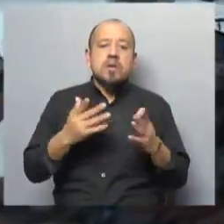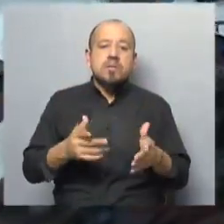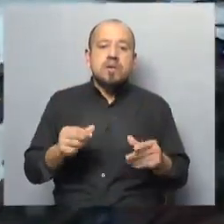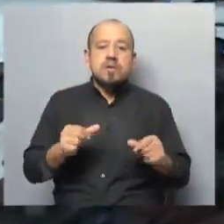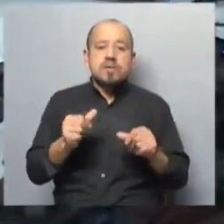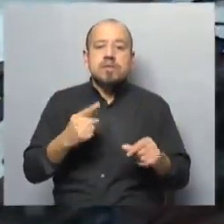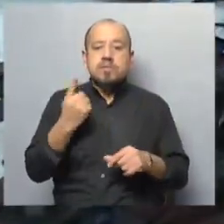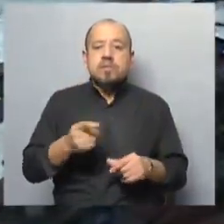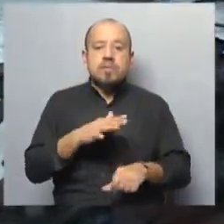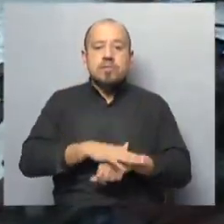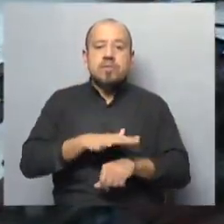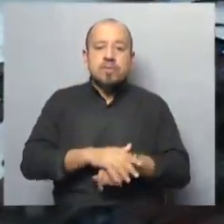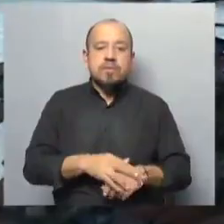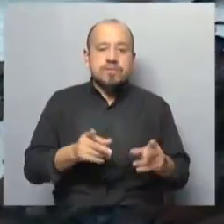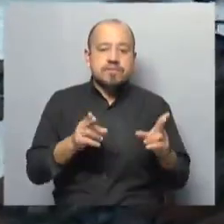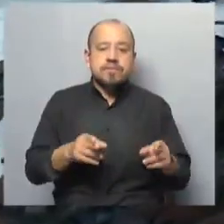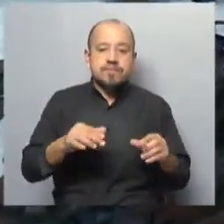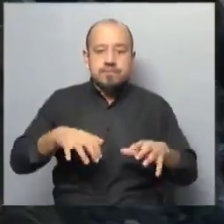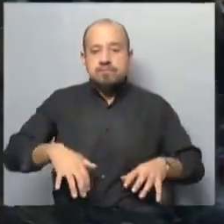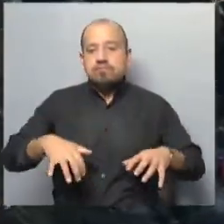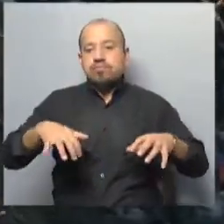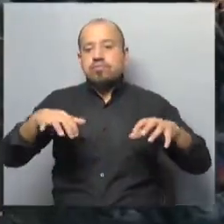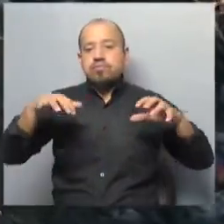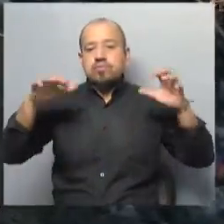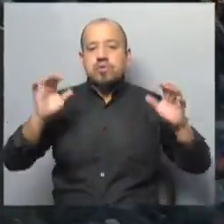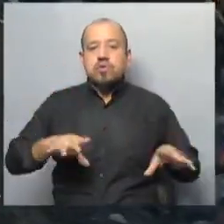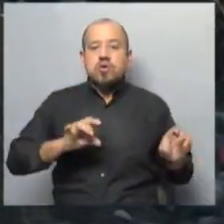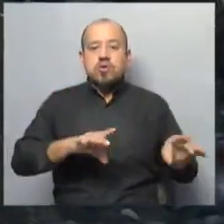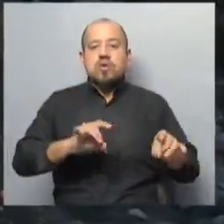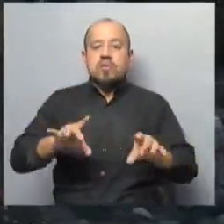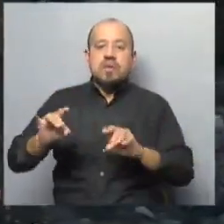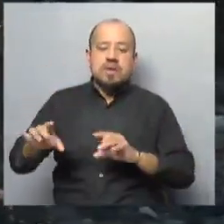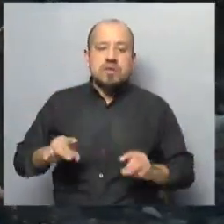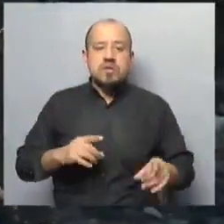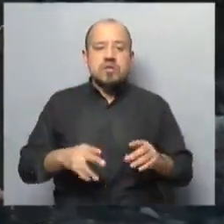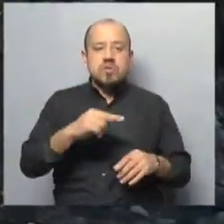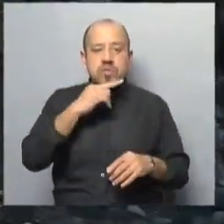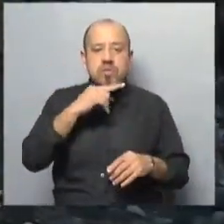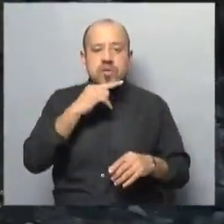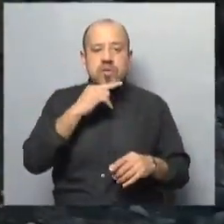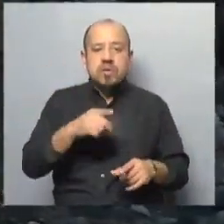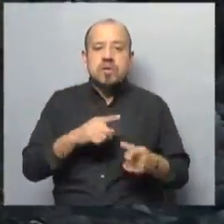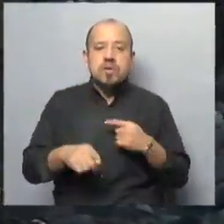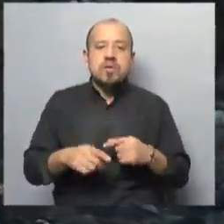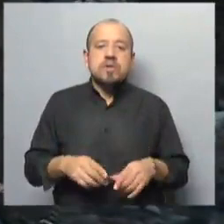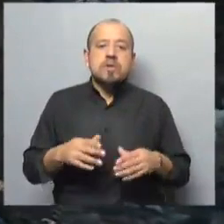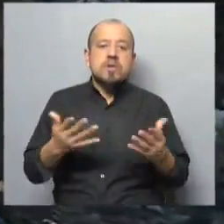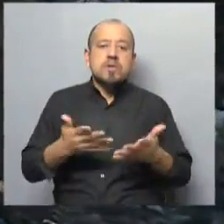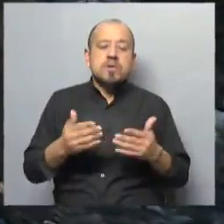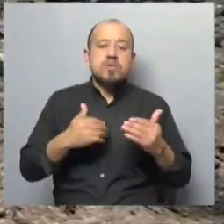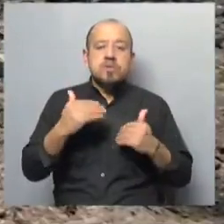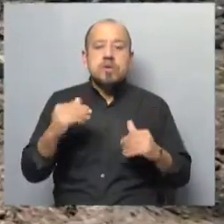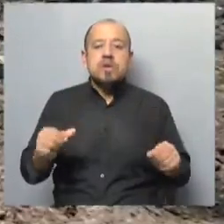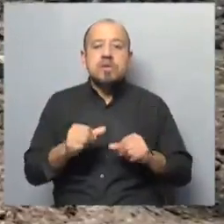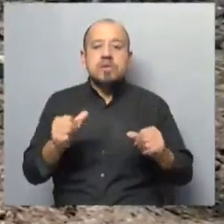la primera etapa de mudanza incluyeron inundabilidad, contaminación del suelo con metales pesados y espacios que, liberados, permitirán construir un